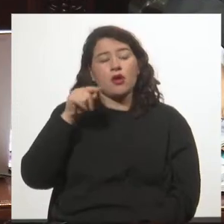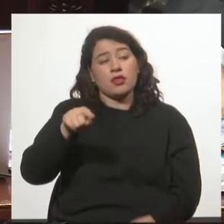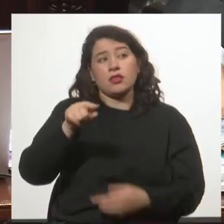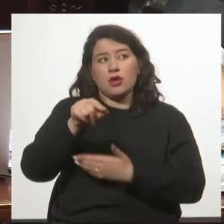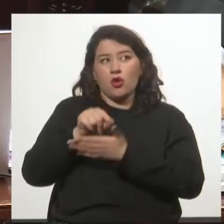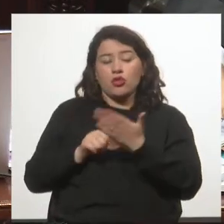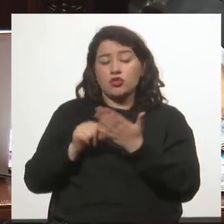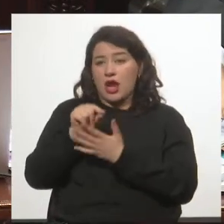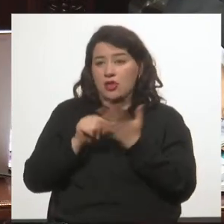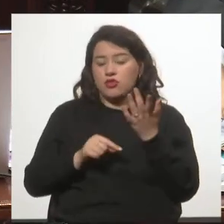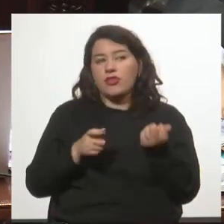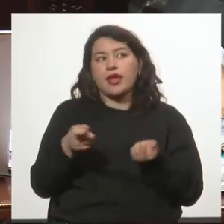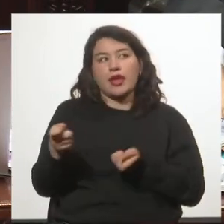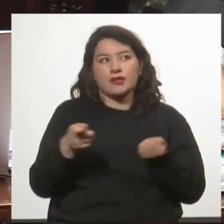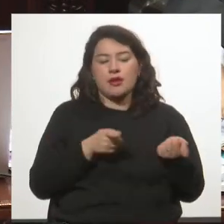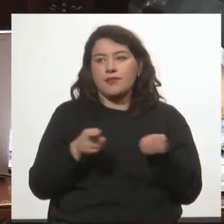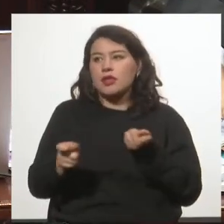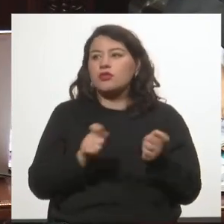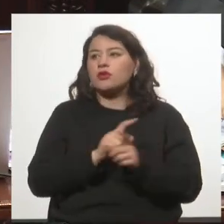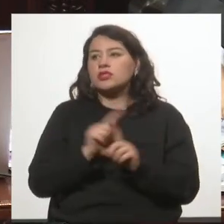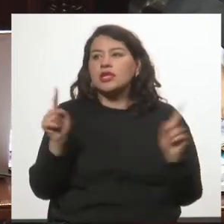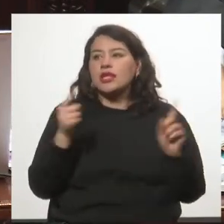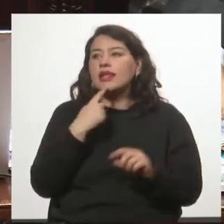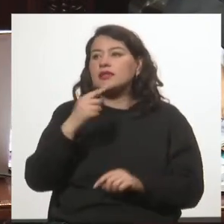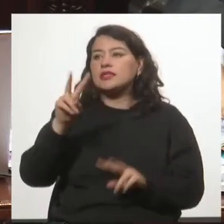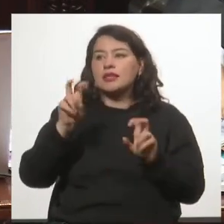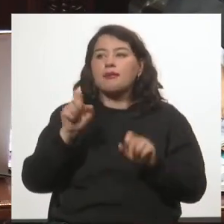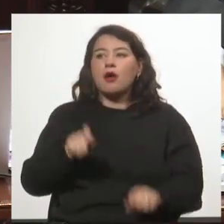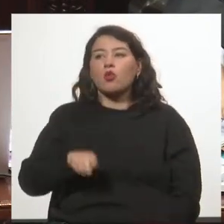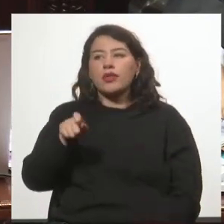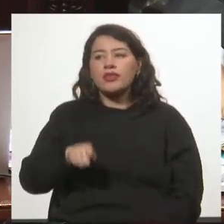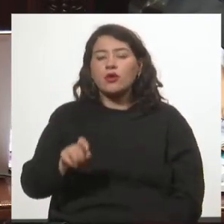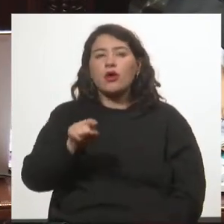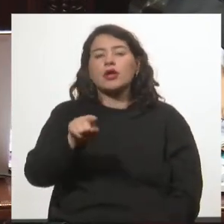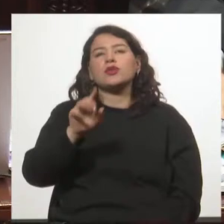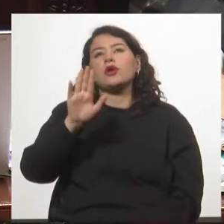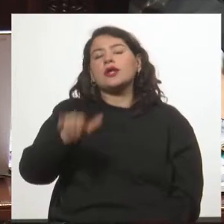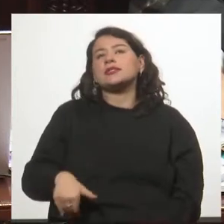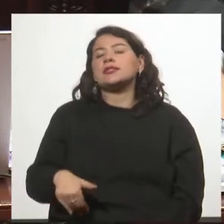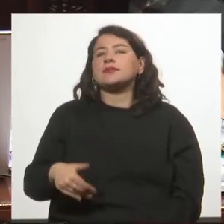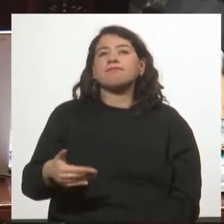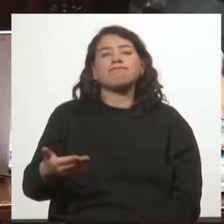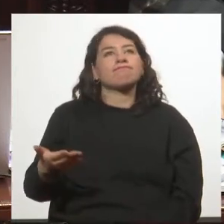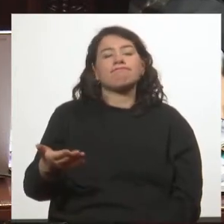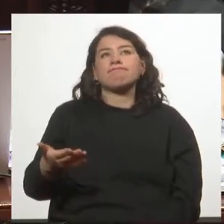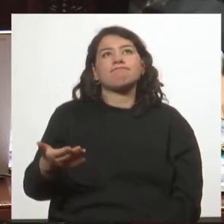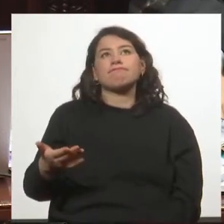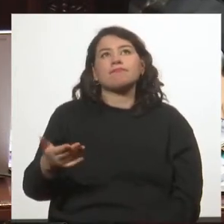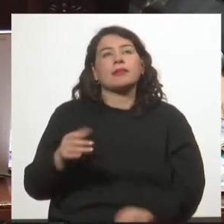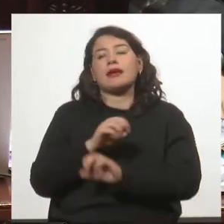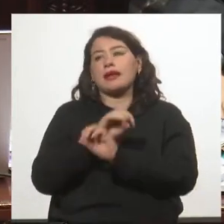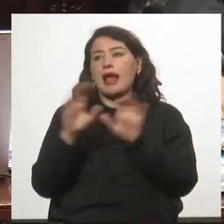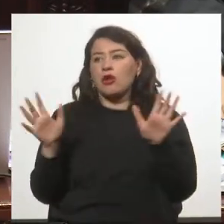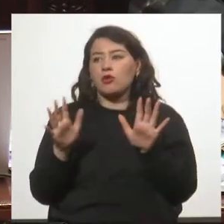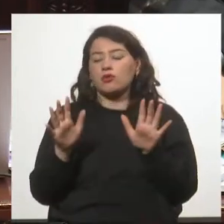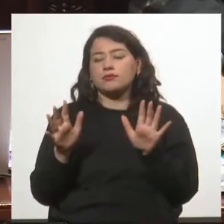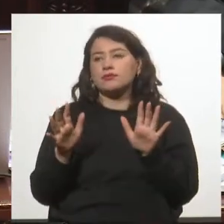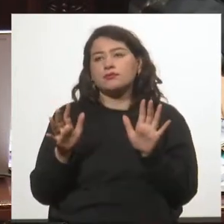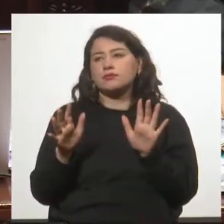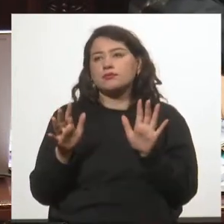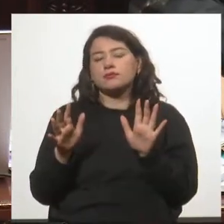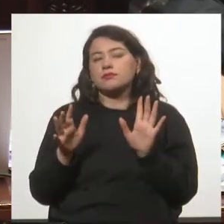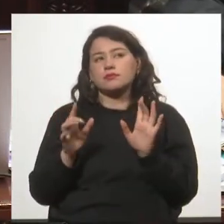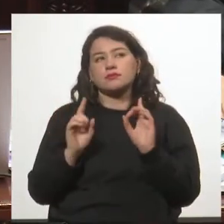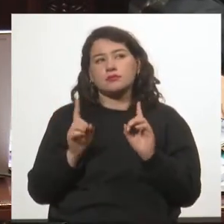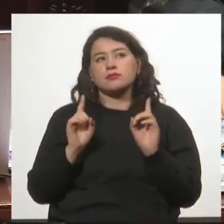gerenciamiento sin entrar en una cuestión jurídica está diciendo algo en forma muy clara y es que